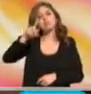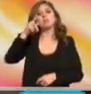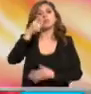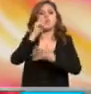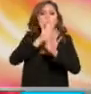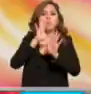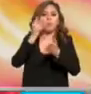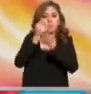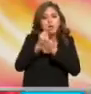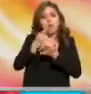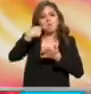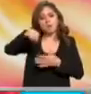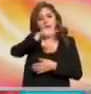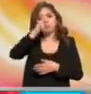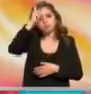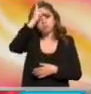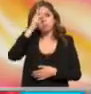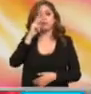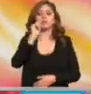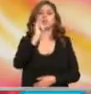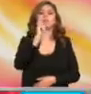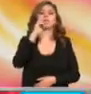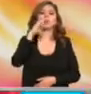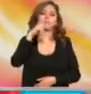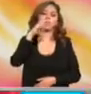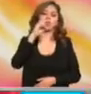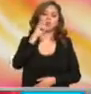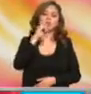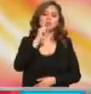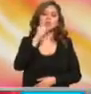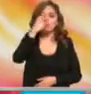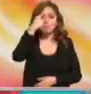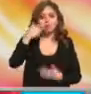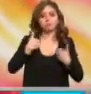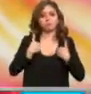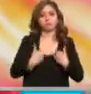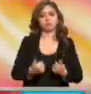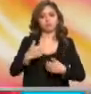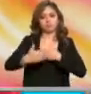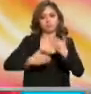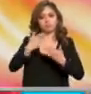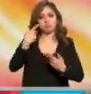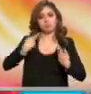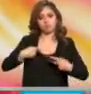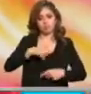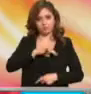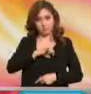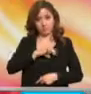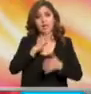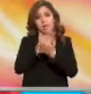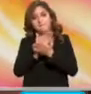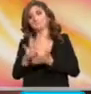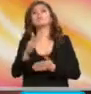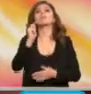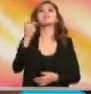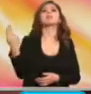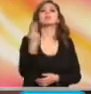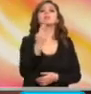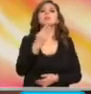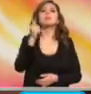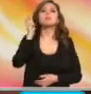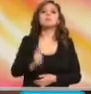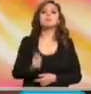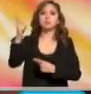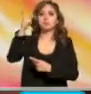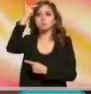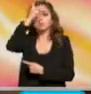a una terapia, funciona una terapia de hipnosis, puede ser la solución Muy bien. para personas que desarrollaron Y bueno, fobias. siempre recibir ayuda profesional, ¿no? sin Un duda.